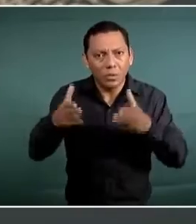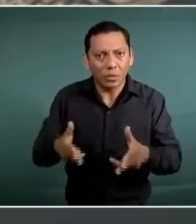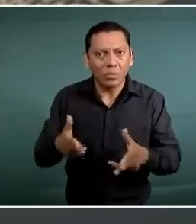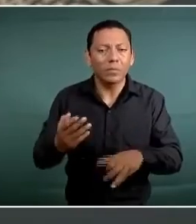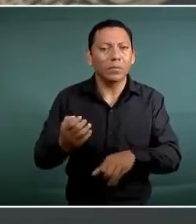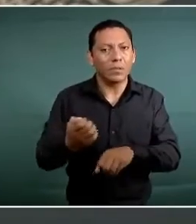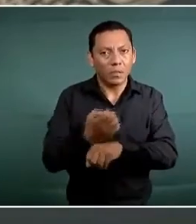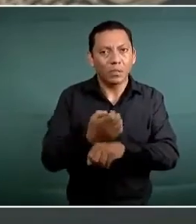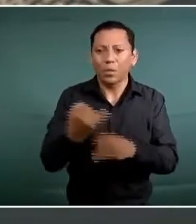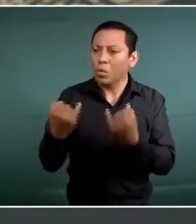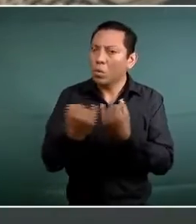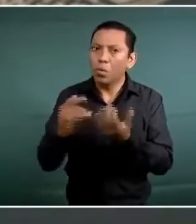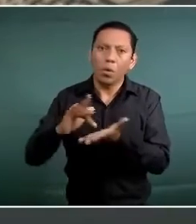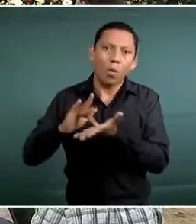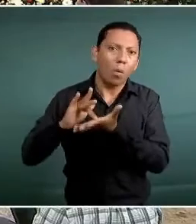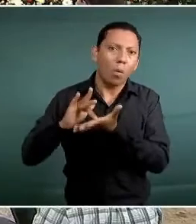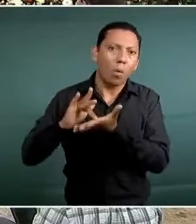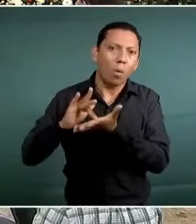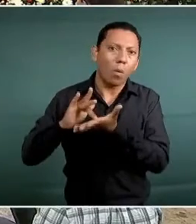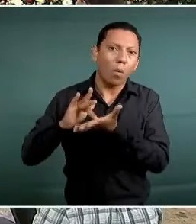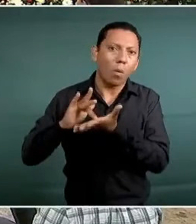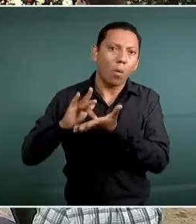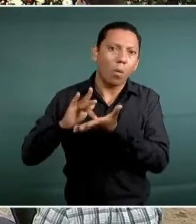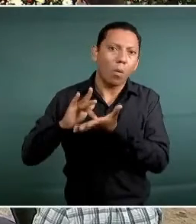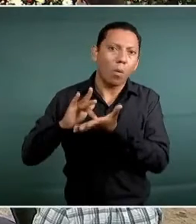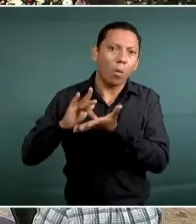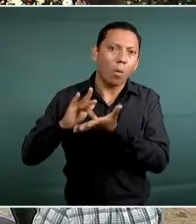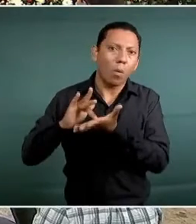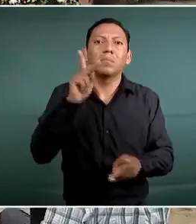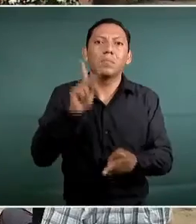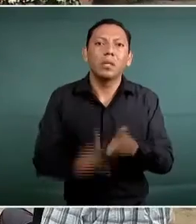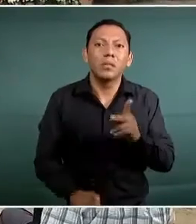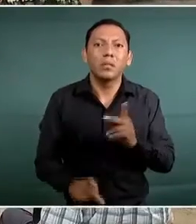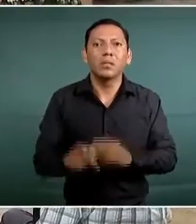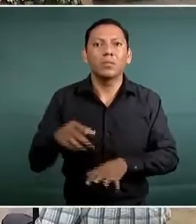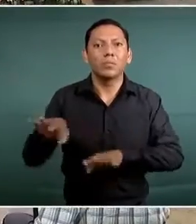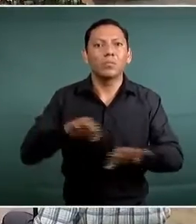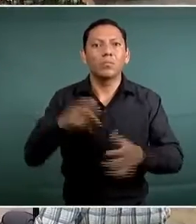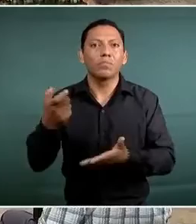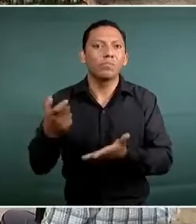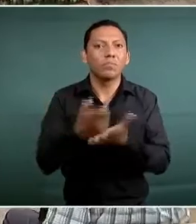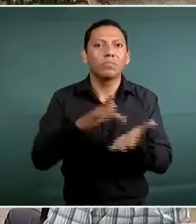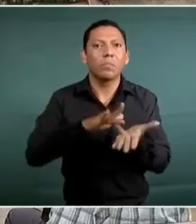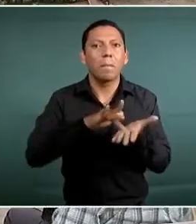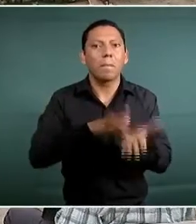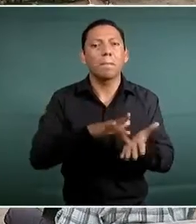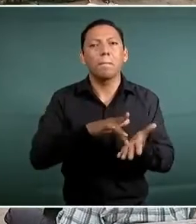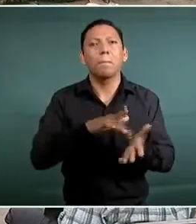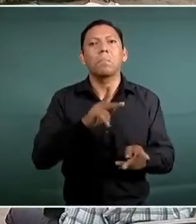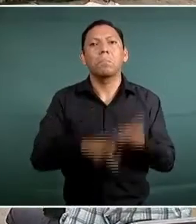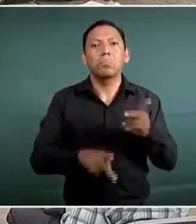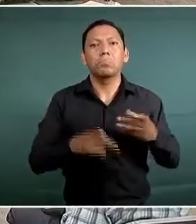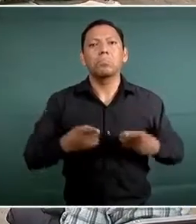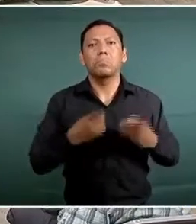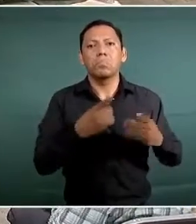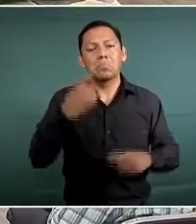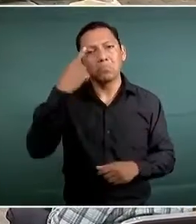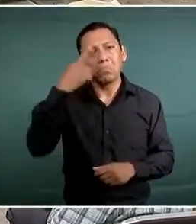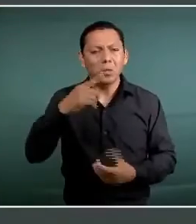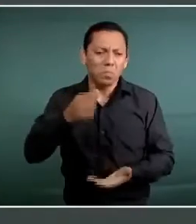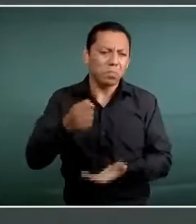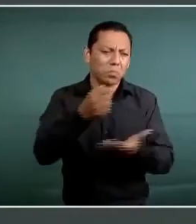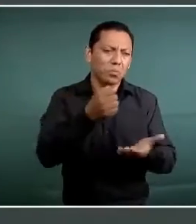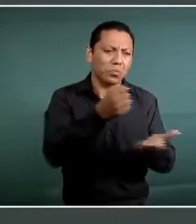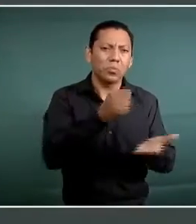estatal, están donando parte de su salario para complementar estos alimentos.